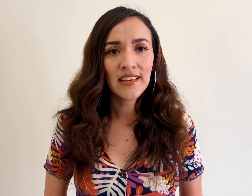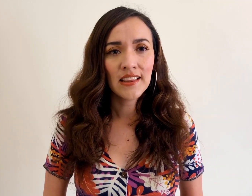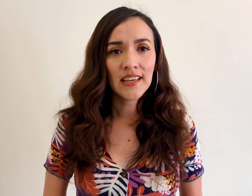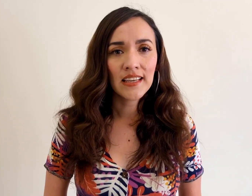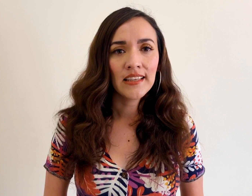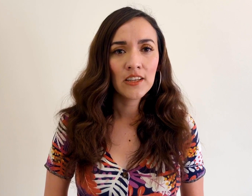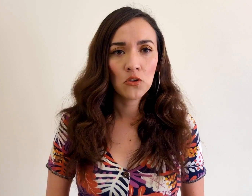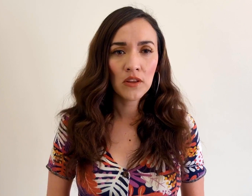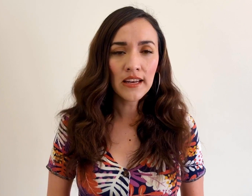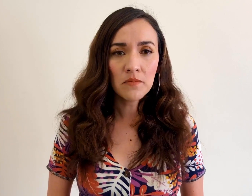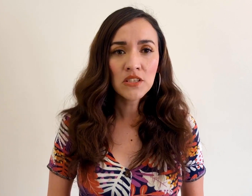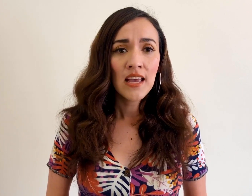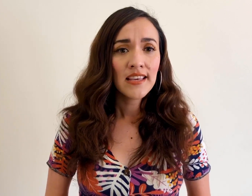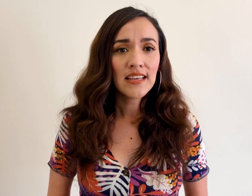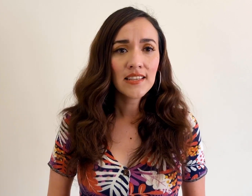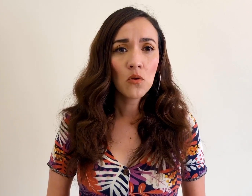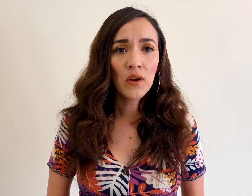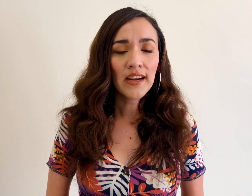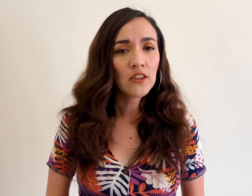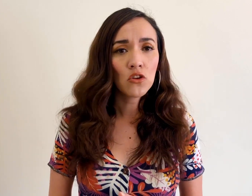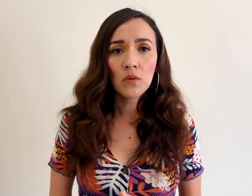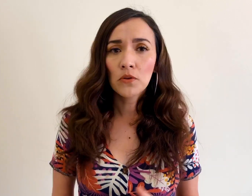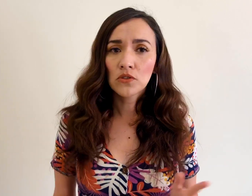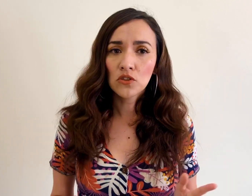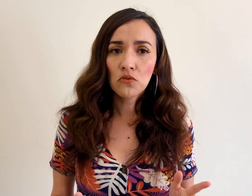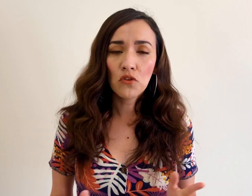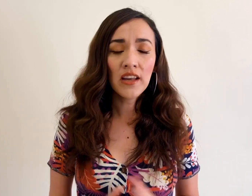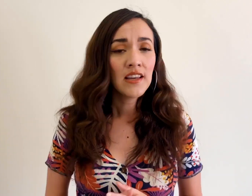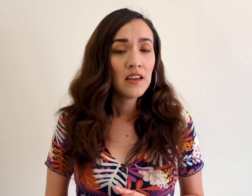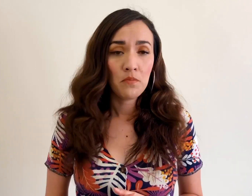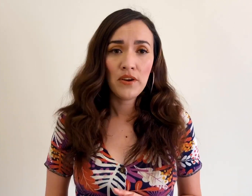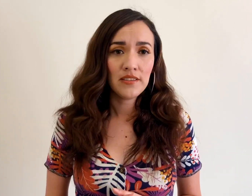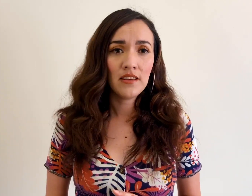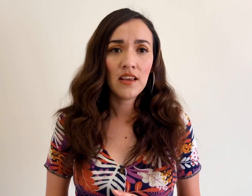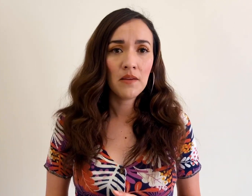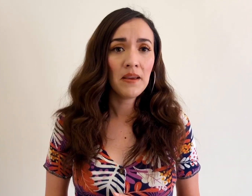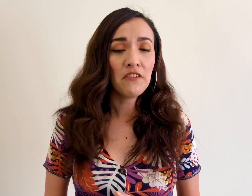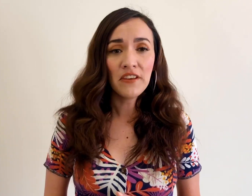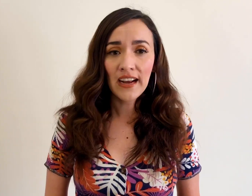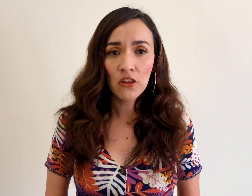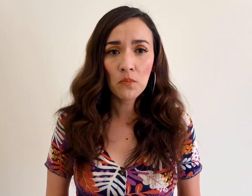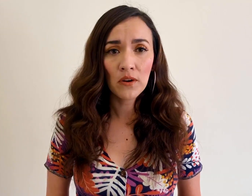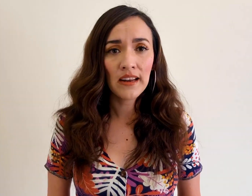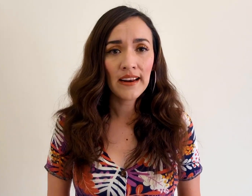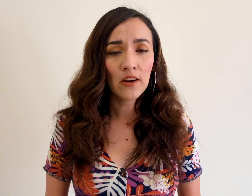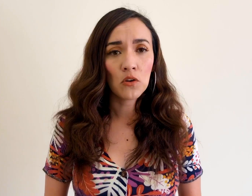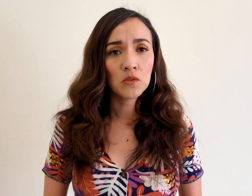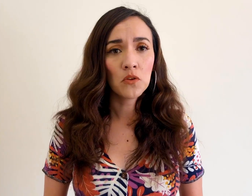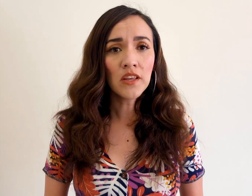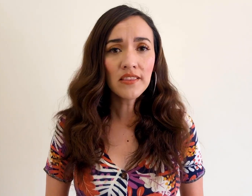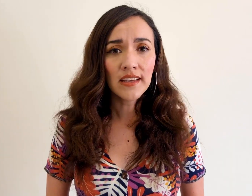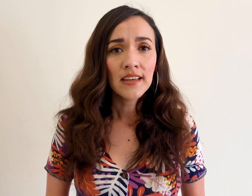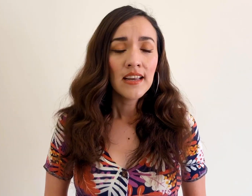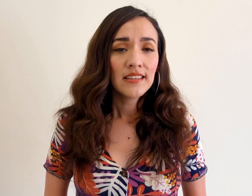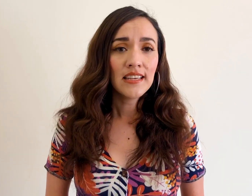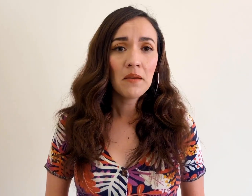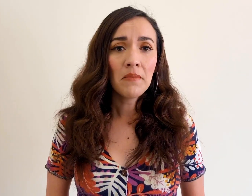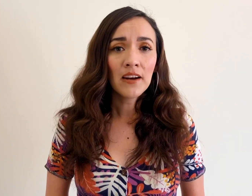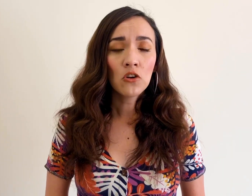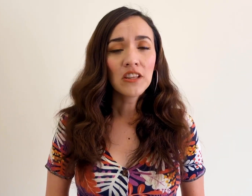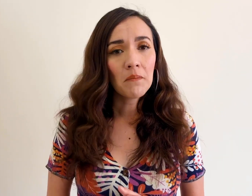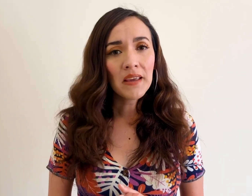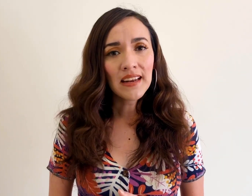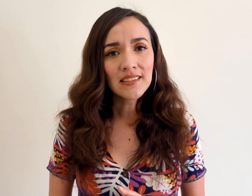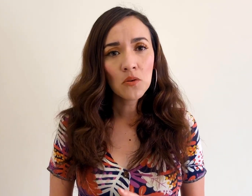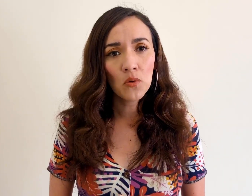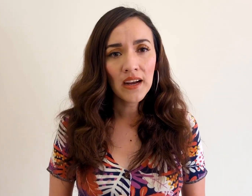el día siguiente que el director del IMSS, y asegura que todo el proceso fue verificado por el área correspondiente. Sin